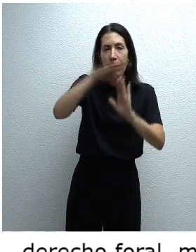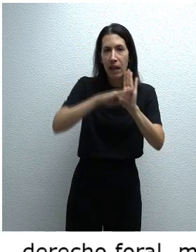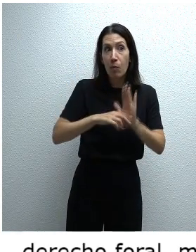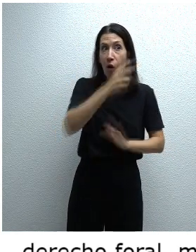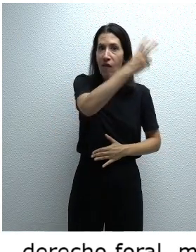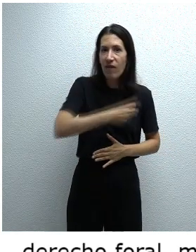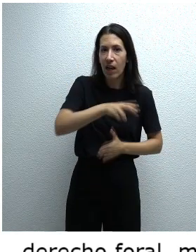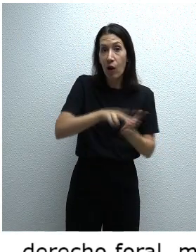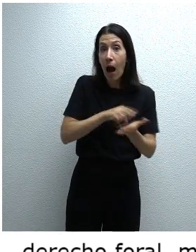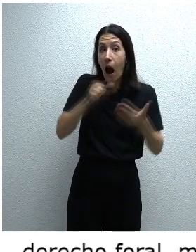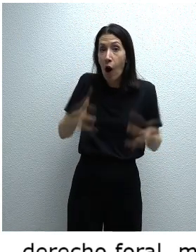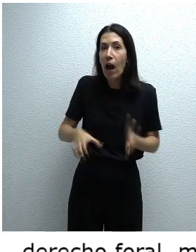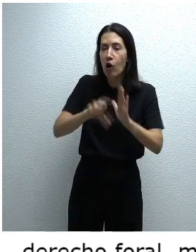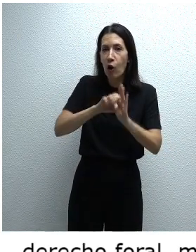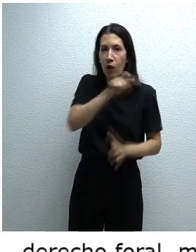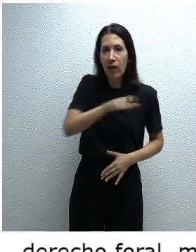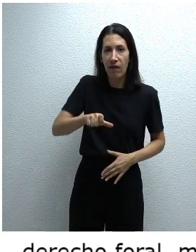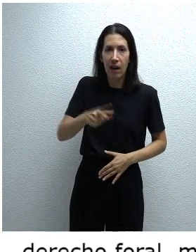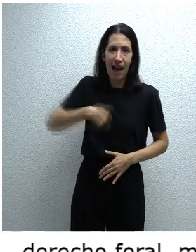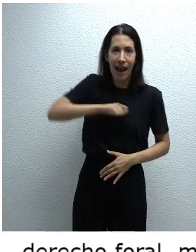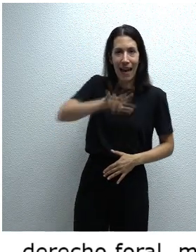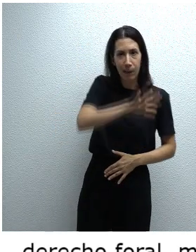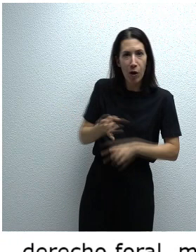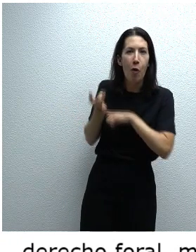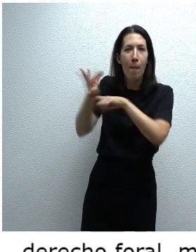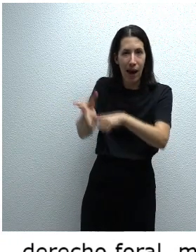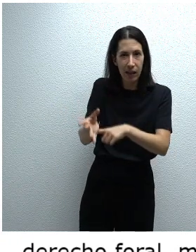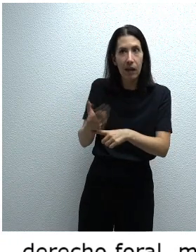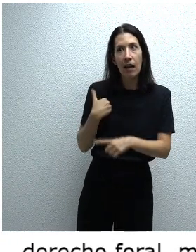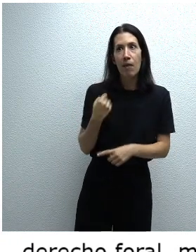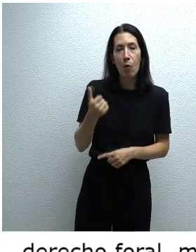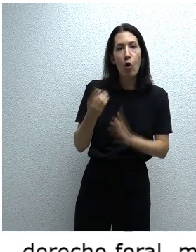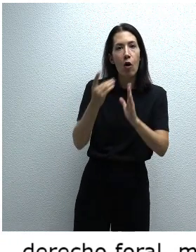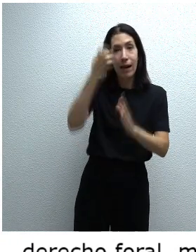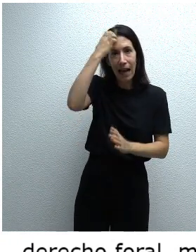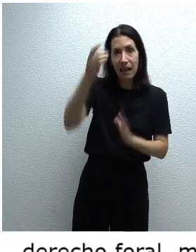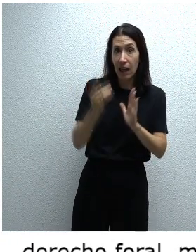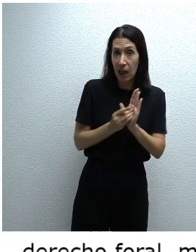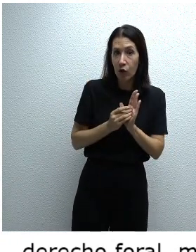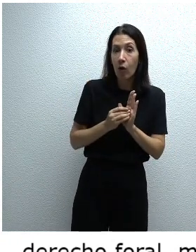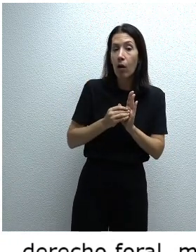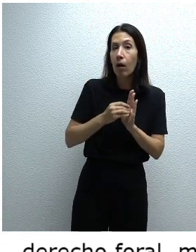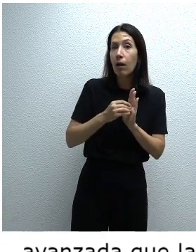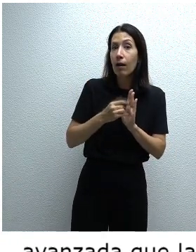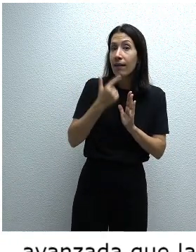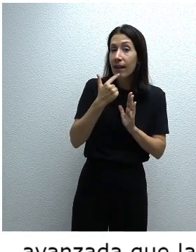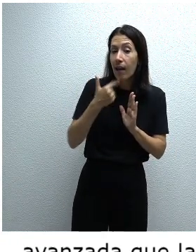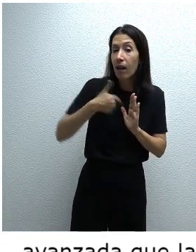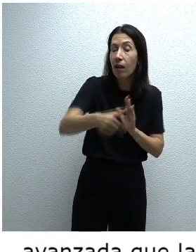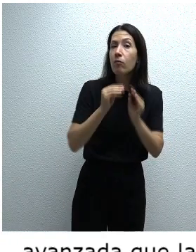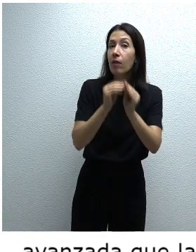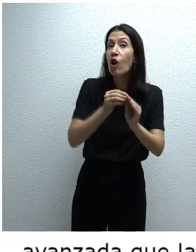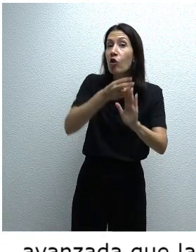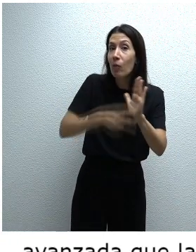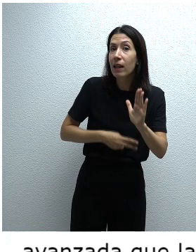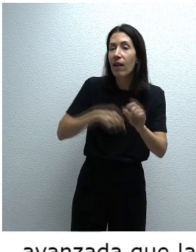el Código Civil, se ha adelantado y va por delante. Ha salido un Real Decreto en el que se prevé pues, la elaboración de una normativa en el ámbito